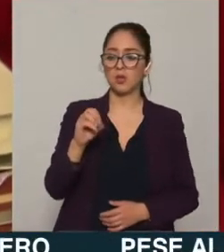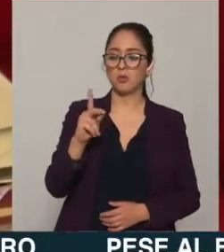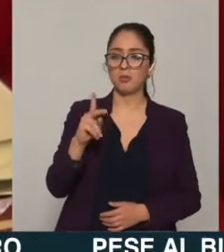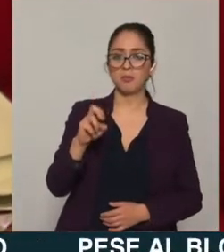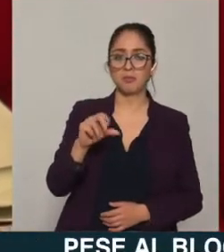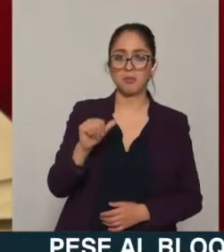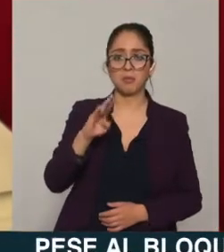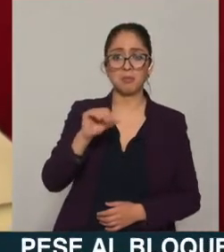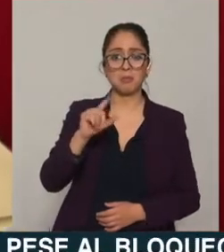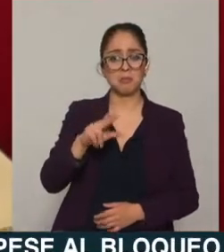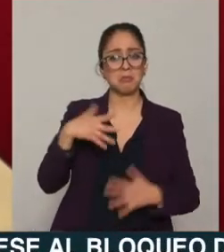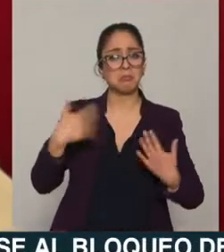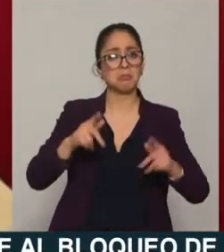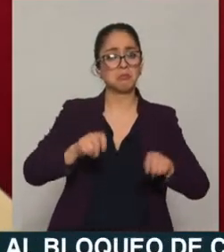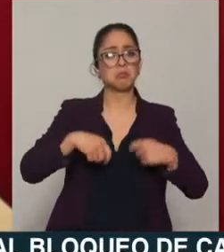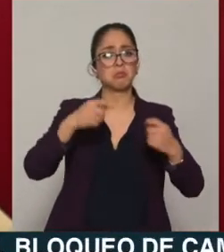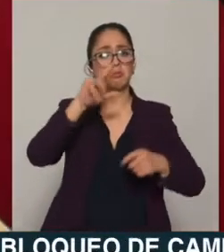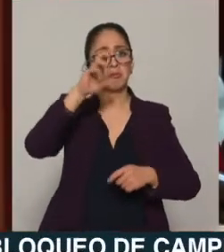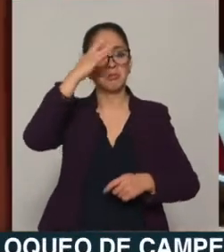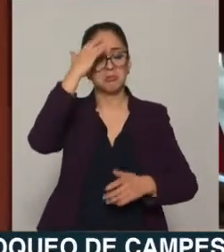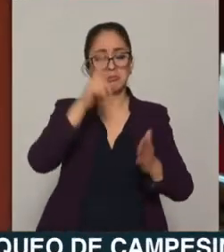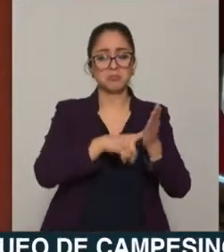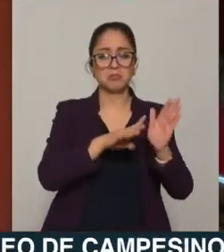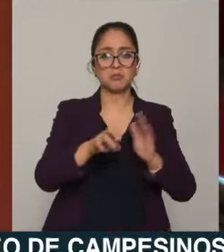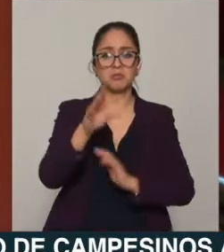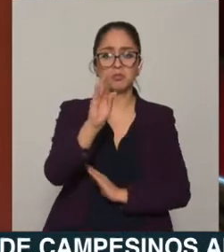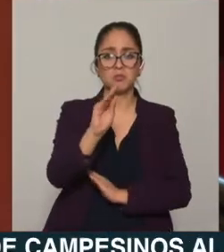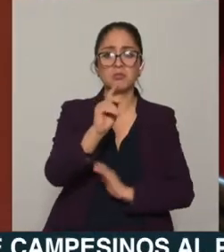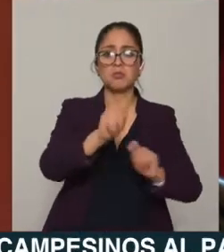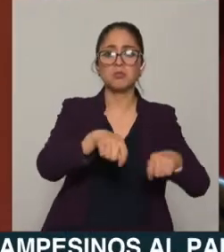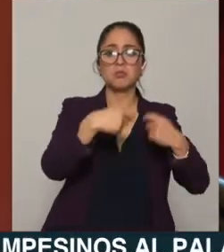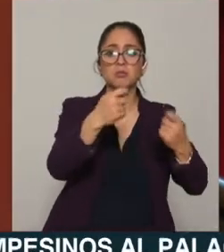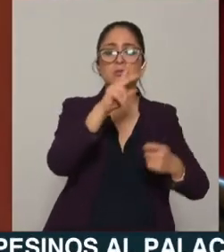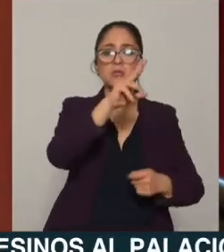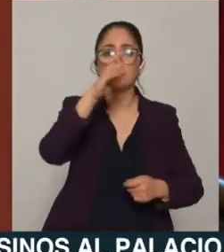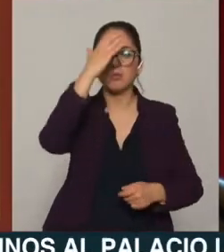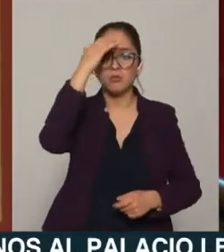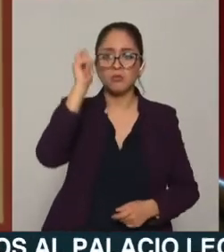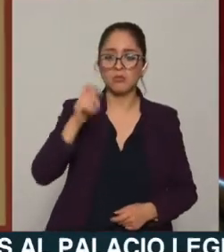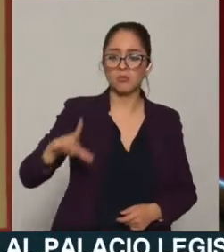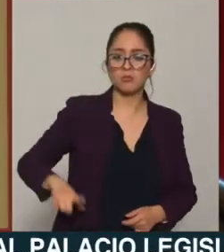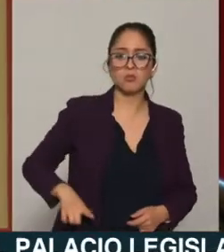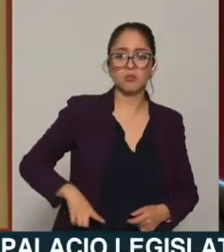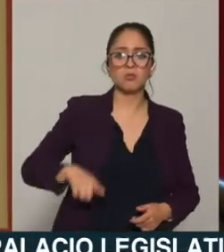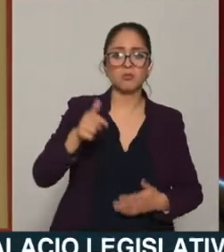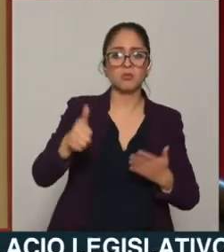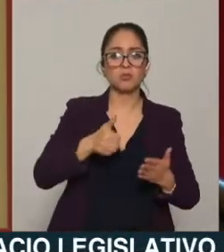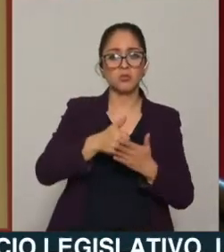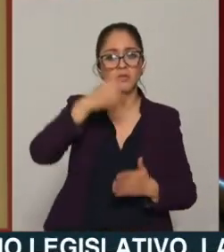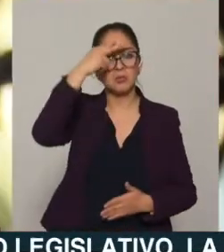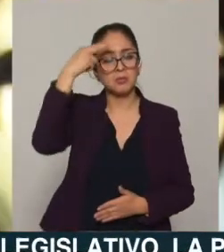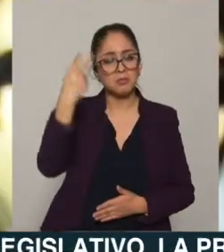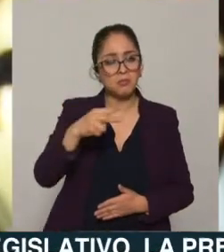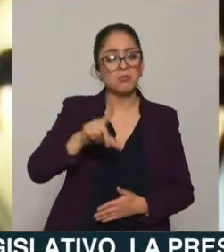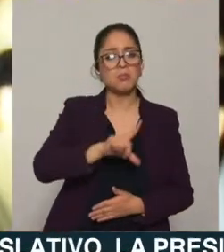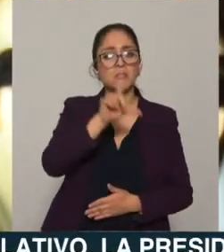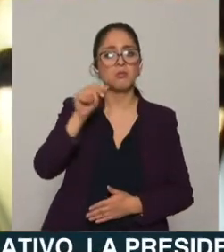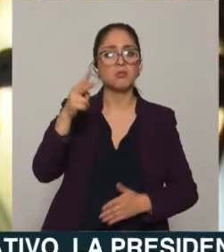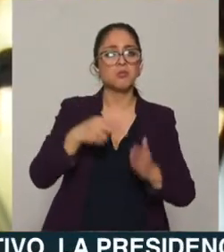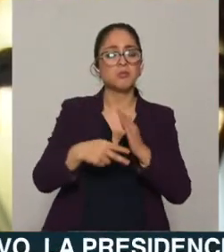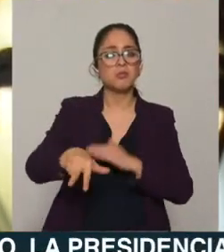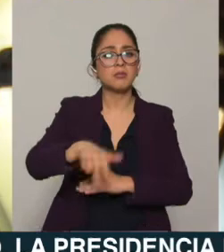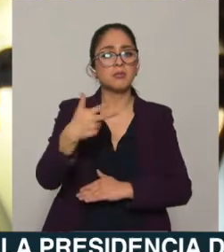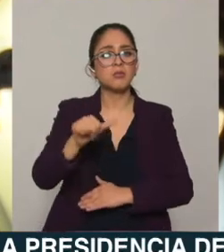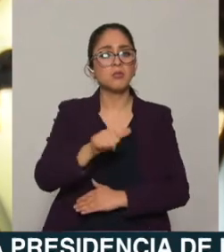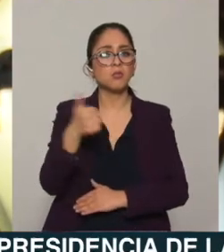sido reconocido. En 1990 recibió el reconocimiento del gobierno de la Ciudad de México y en 2013 otro